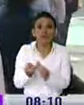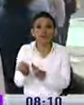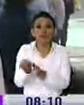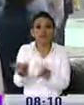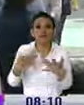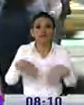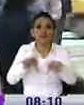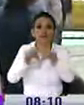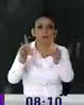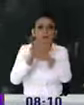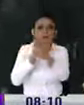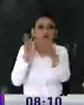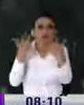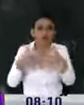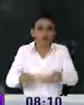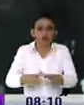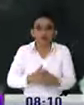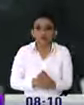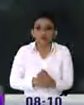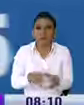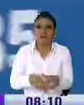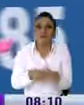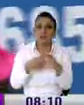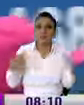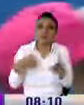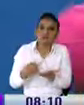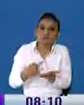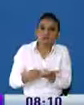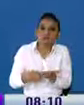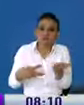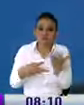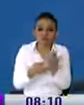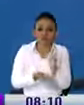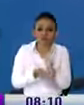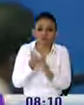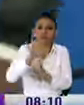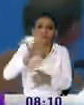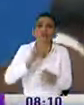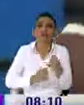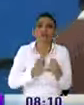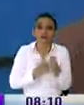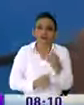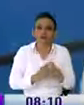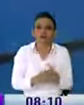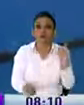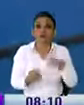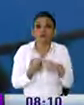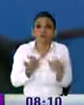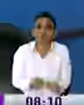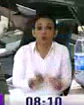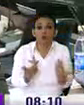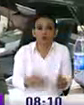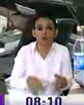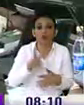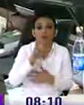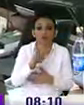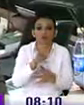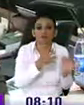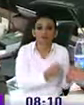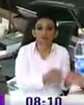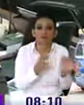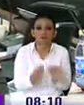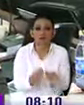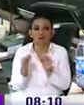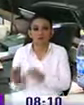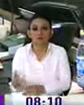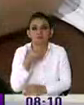al transporte público y con ello inició la discusión del aumento en 5 centavos al pasaje. Hasta el momento se han otorgado 2 plazos para mejorar el